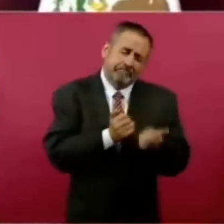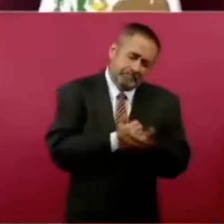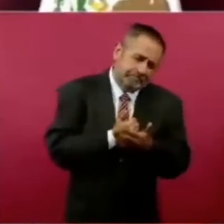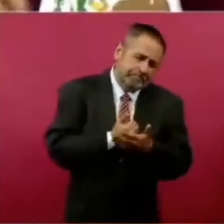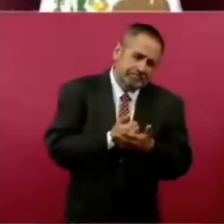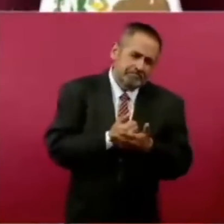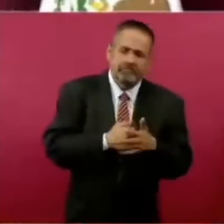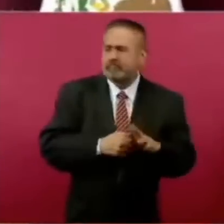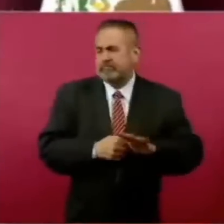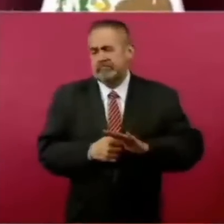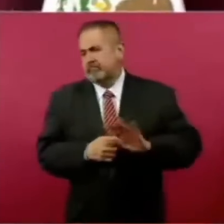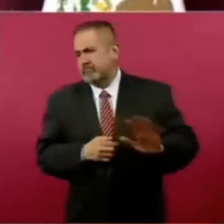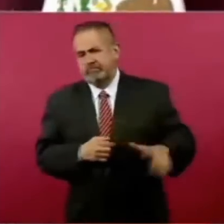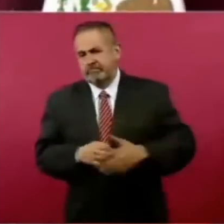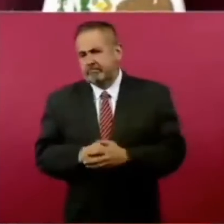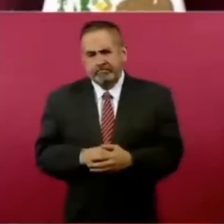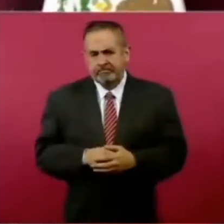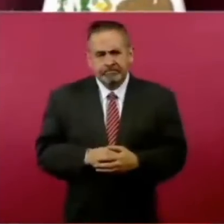lo sostengan.